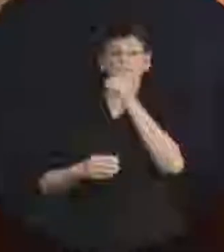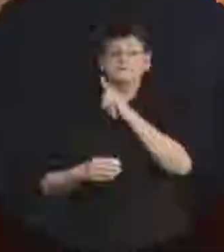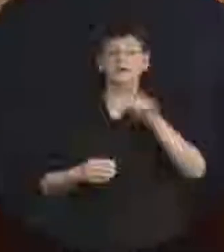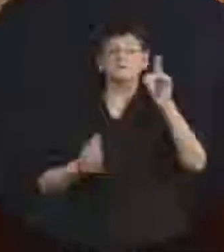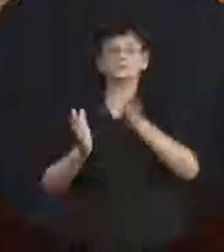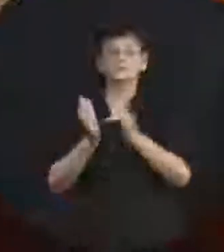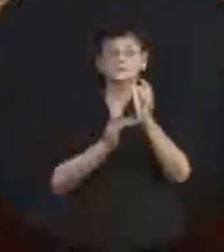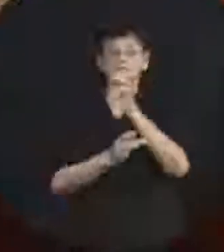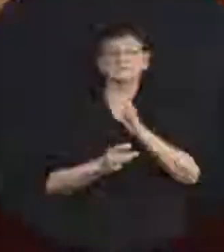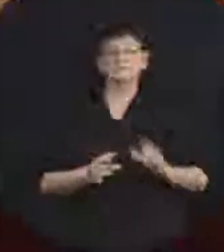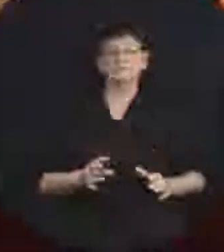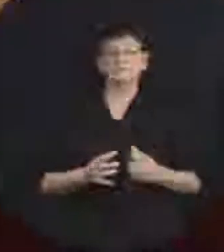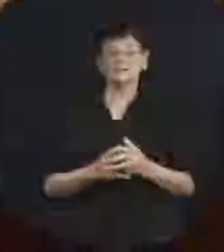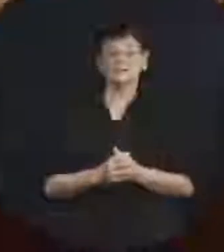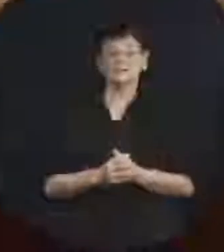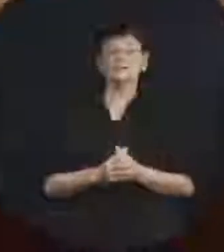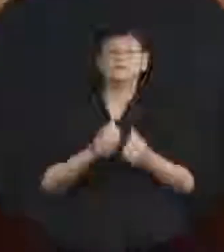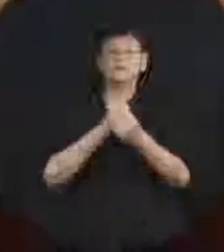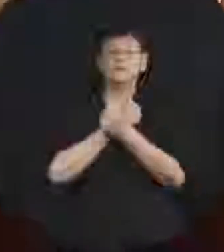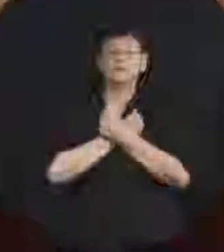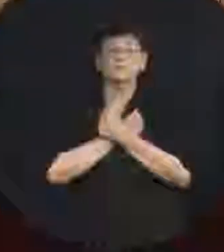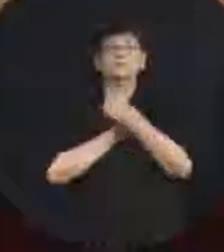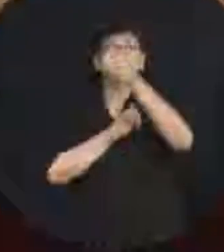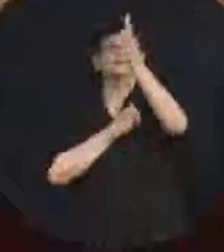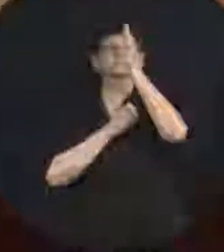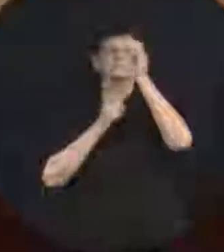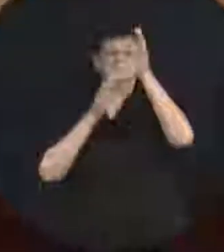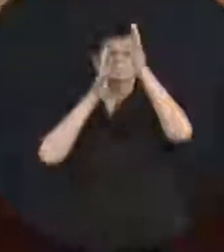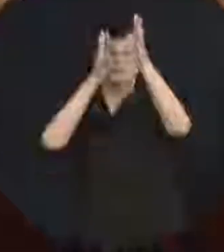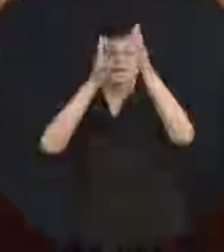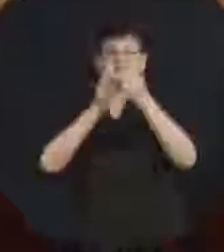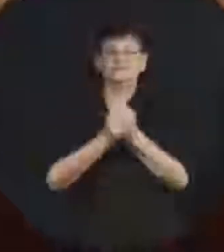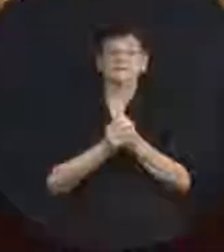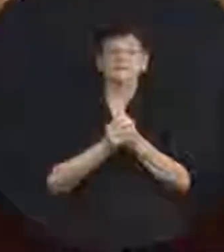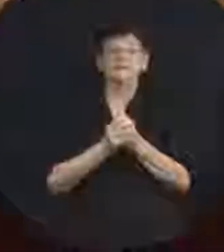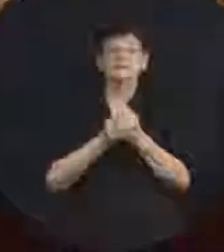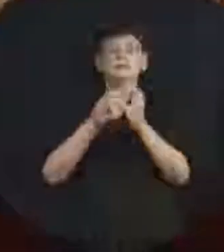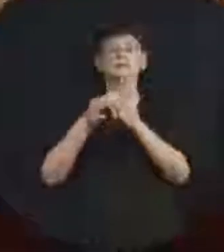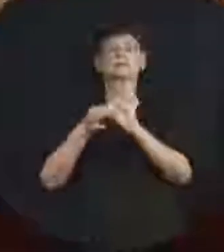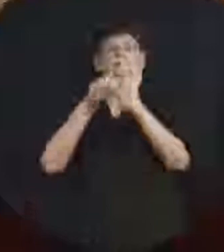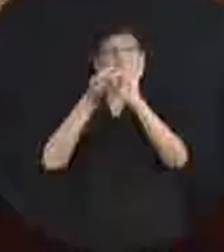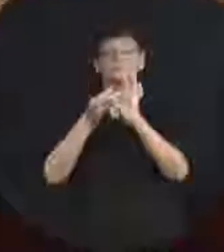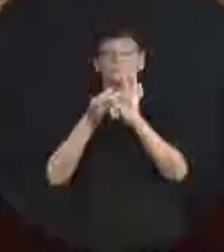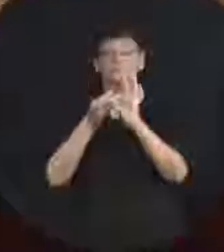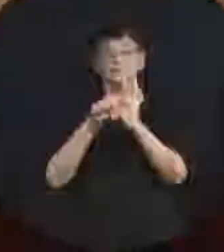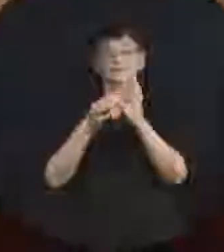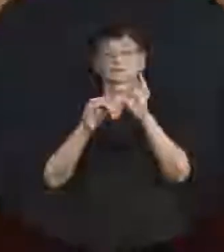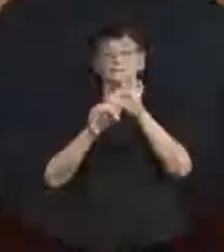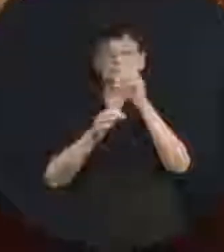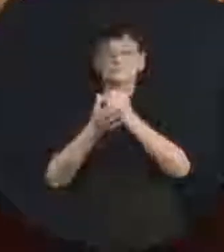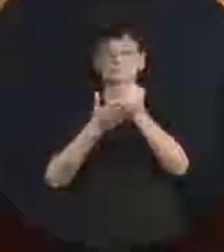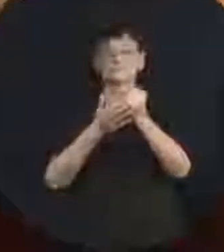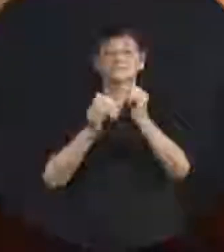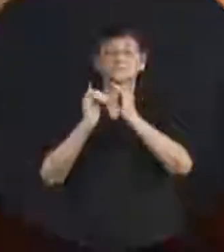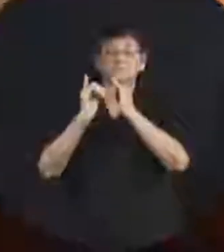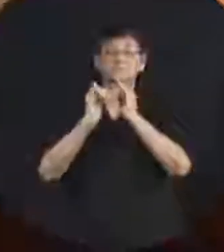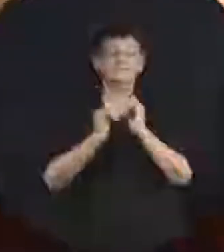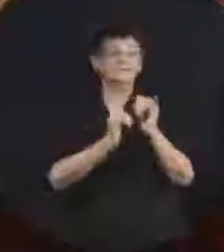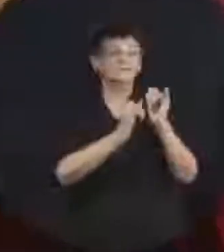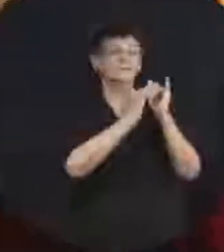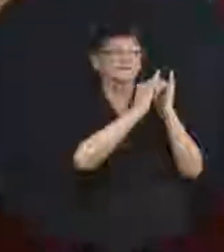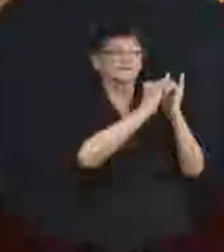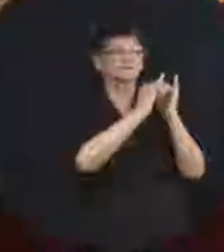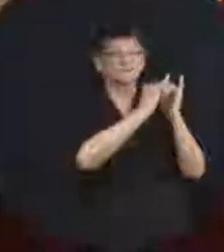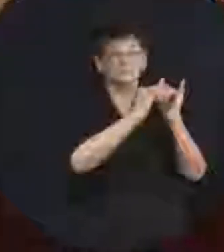Señor Jesucristo, el amor de Dios Padre y la comunión del Espíritu Santo estén con